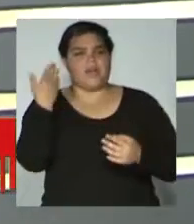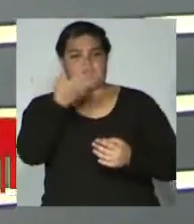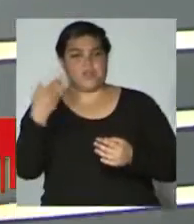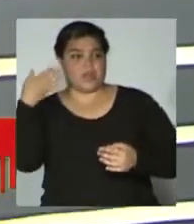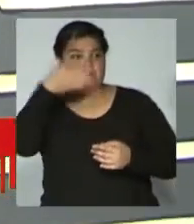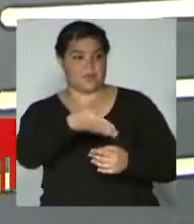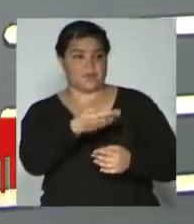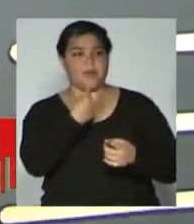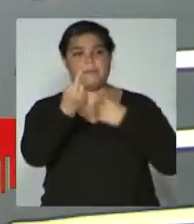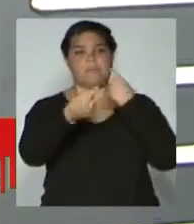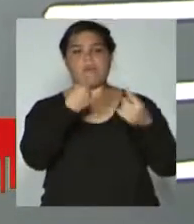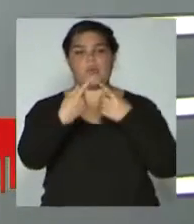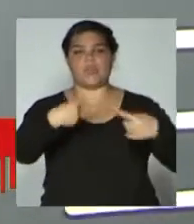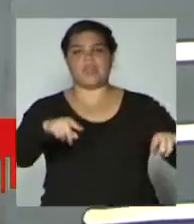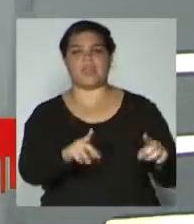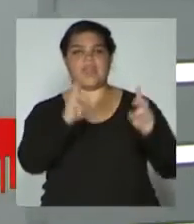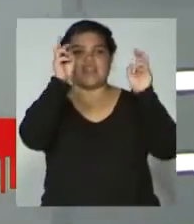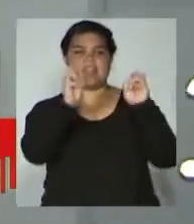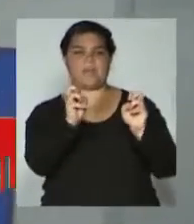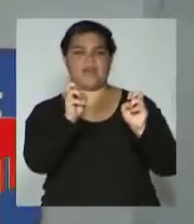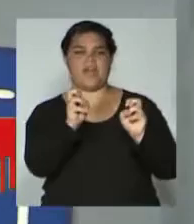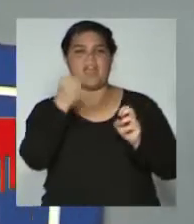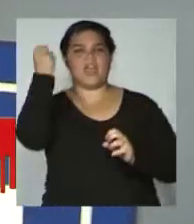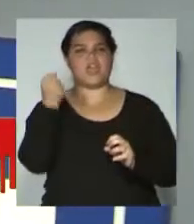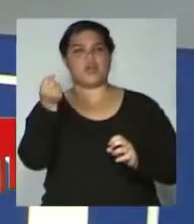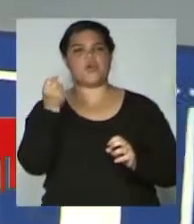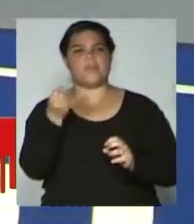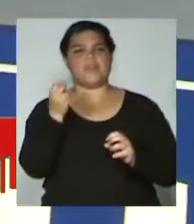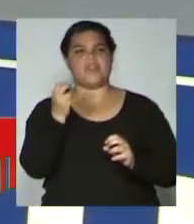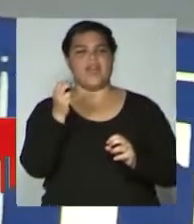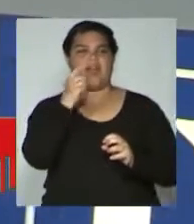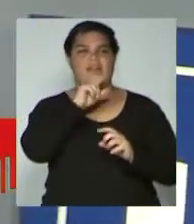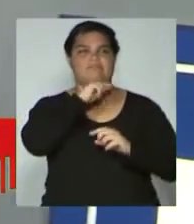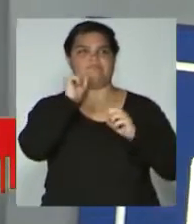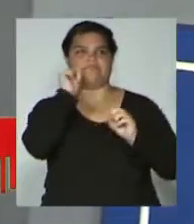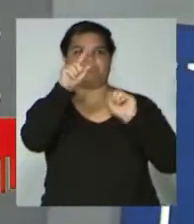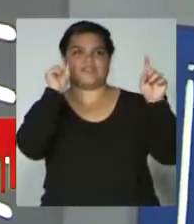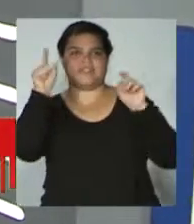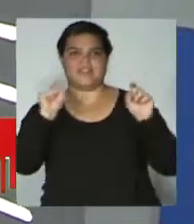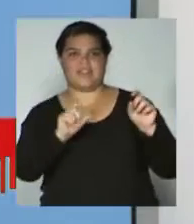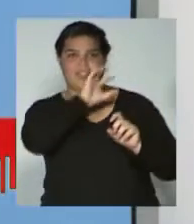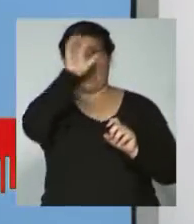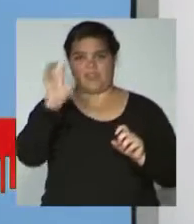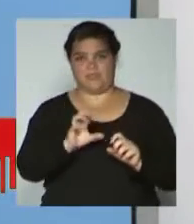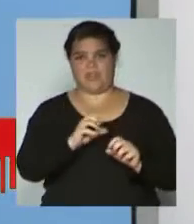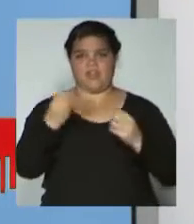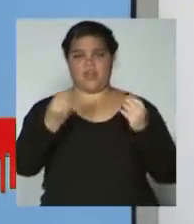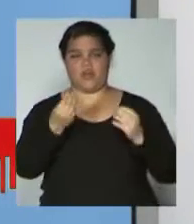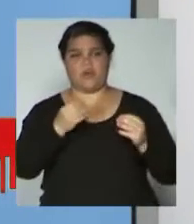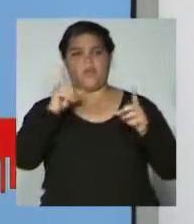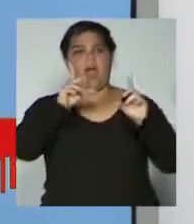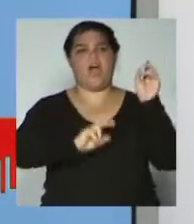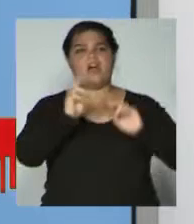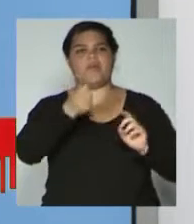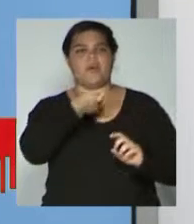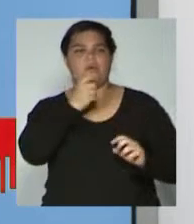programa, el tema de las economías regionales, ¿por ahí hay alguna protesta o sobre todo algún reclamo del sector vitivinícola? Lo pongo por